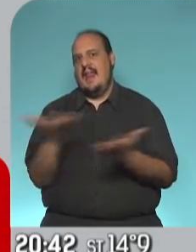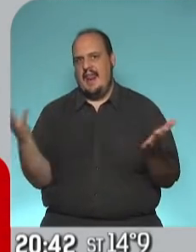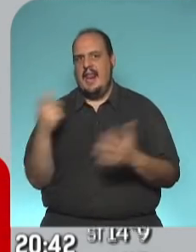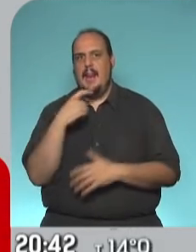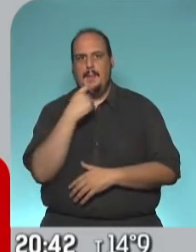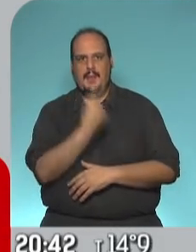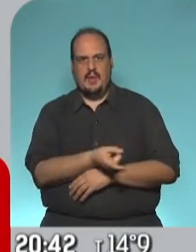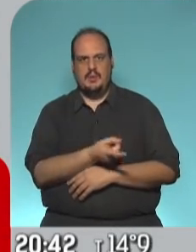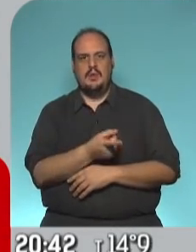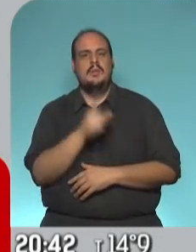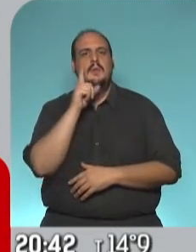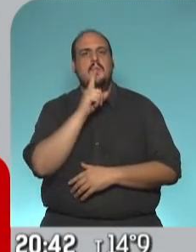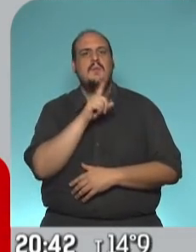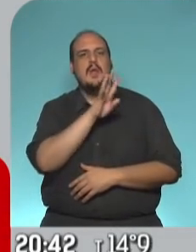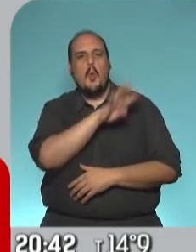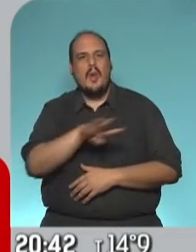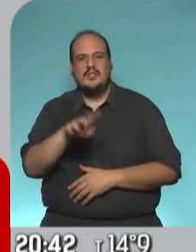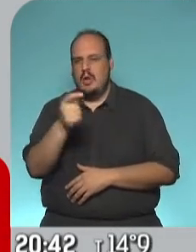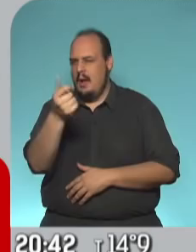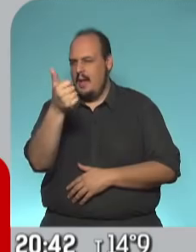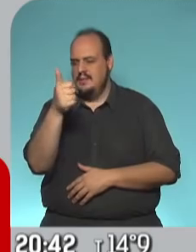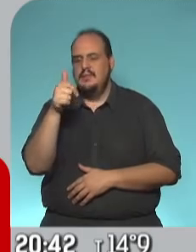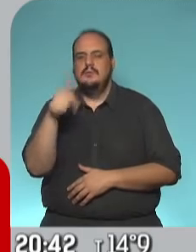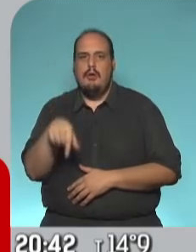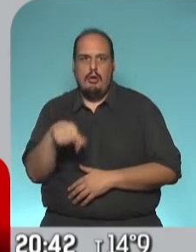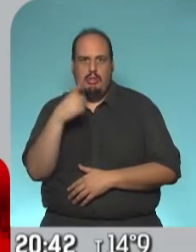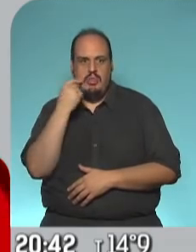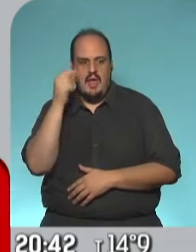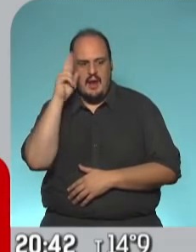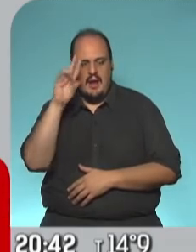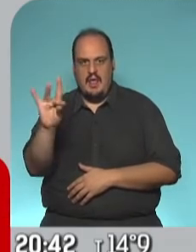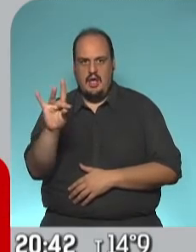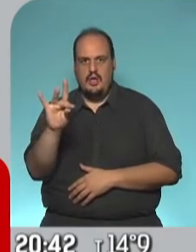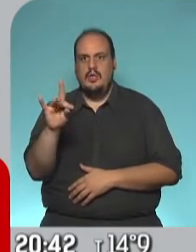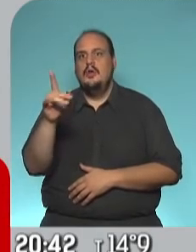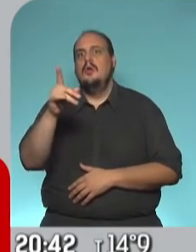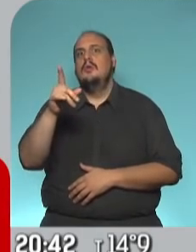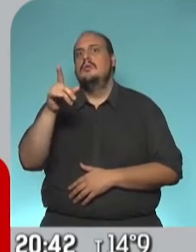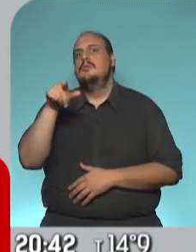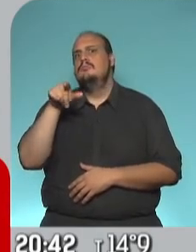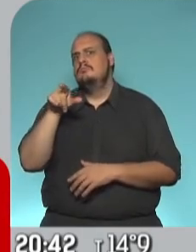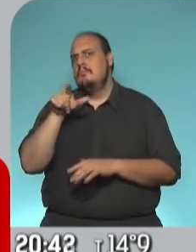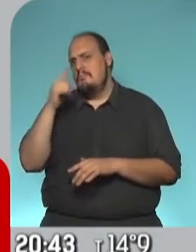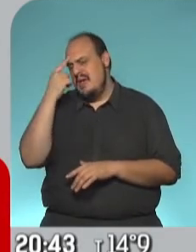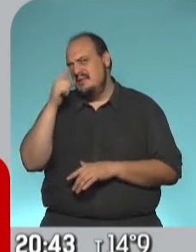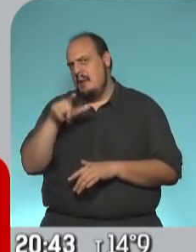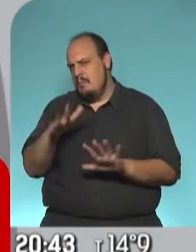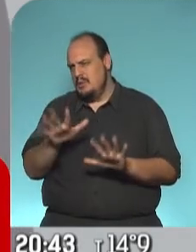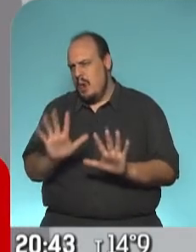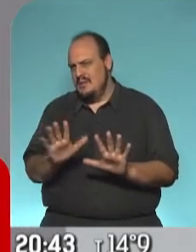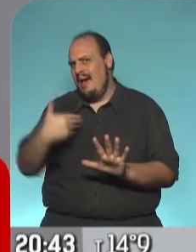los números, casi 1.400 casos, récord diario. ¿Son los números que ustedes imaginaban para esta época?